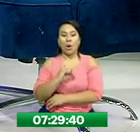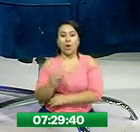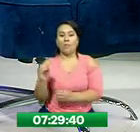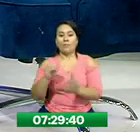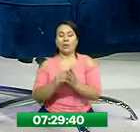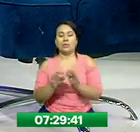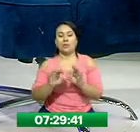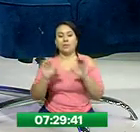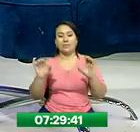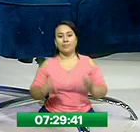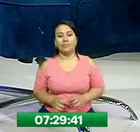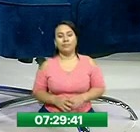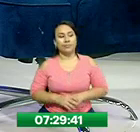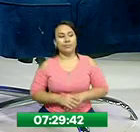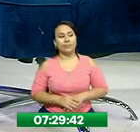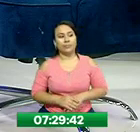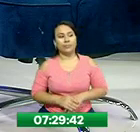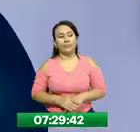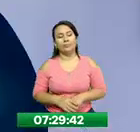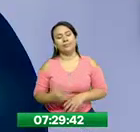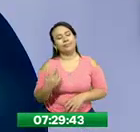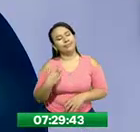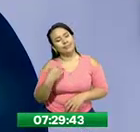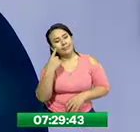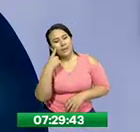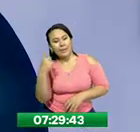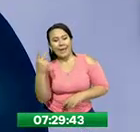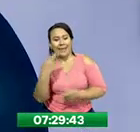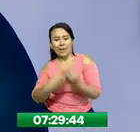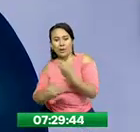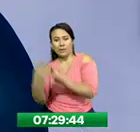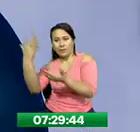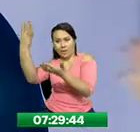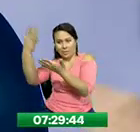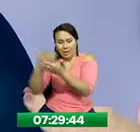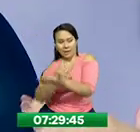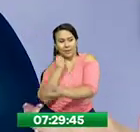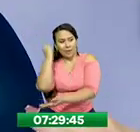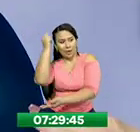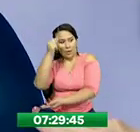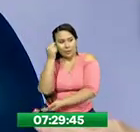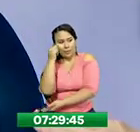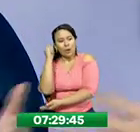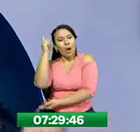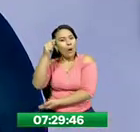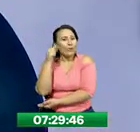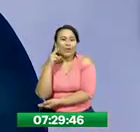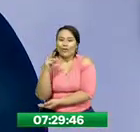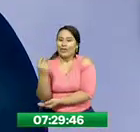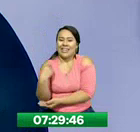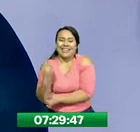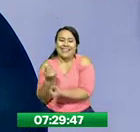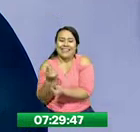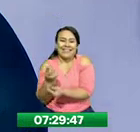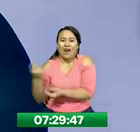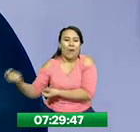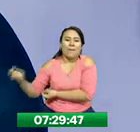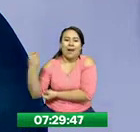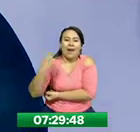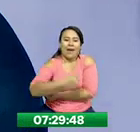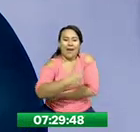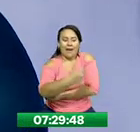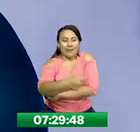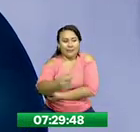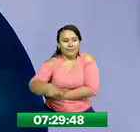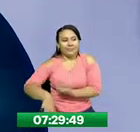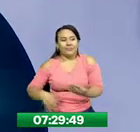sector privado? Tendría que salir del Estado la inversión que se requiere para mantenerse. Y no estamos en condiciones para aquello. Yo creo que el presidente Lenin ha